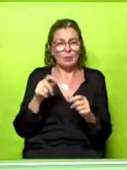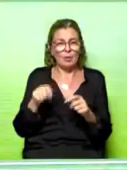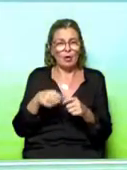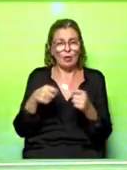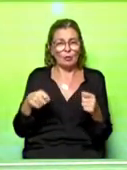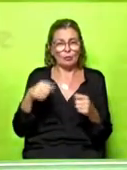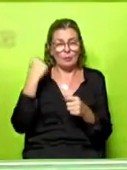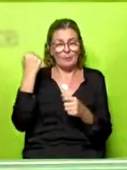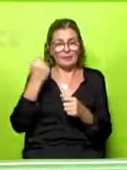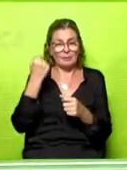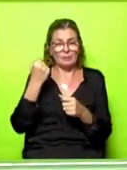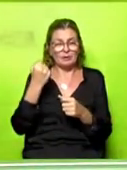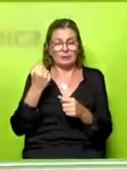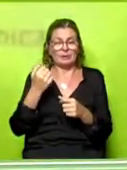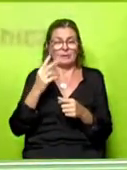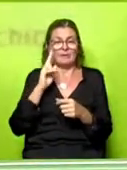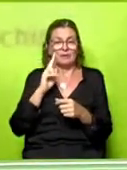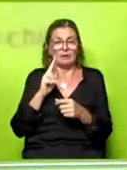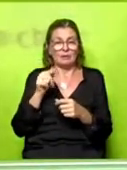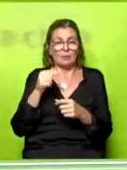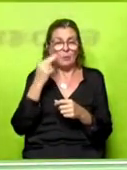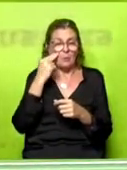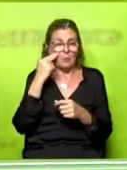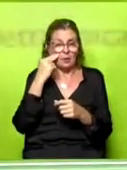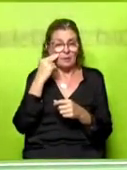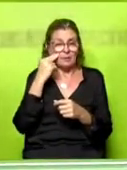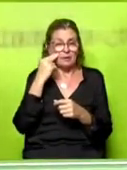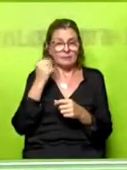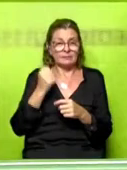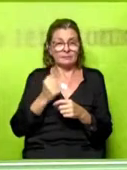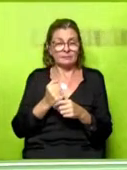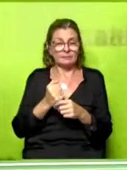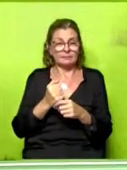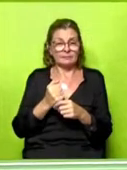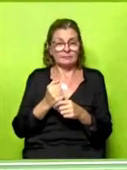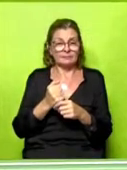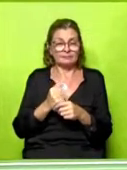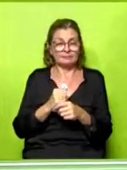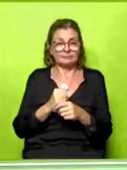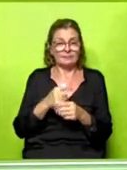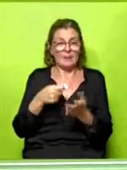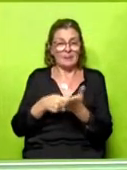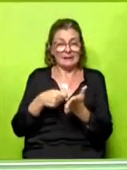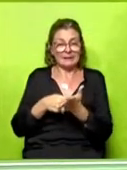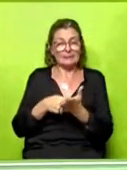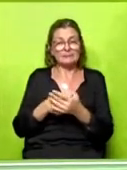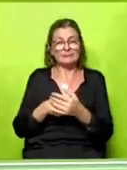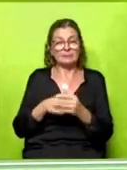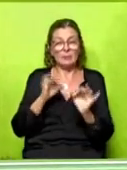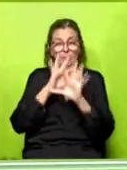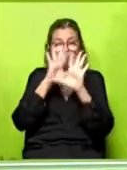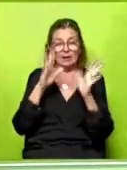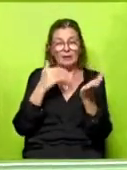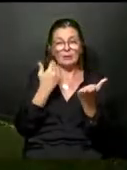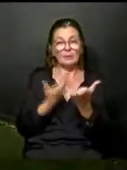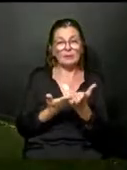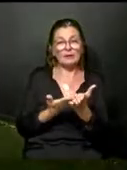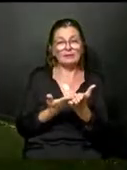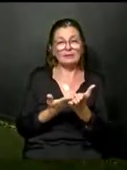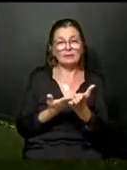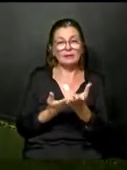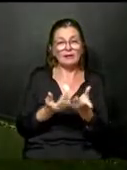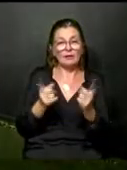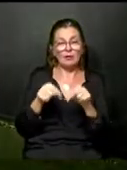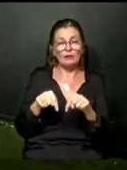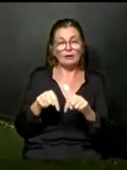más importante. Acá hay un problema capitalista. Queda clarísimo lo que plantea Camilo. Mauricio, entonces quiero volver